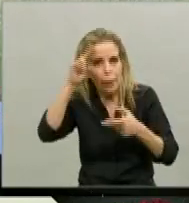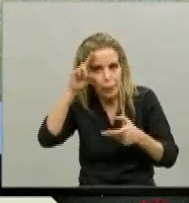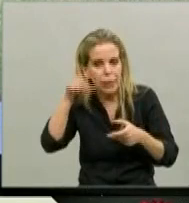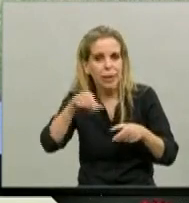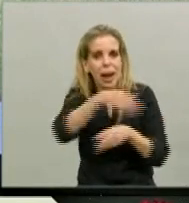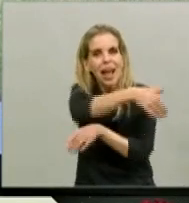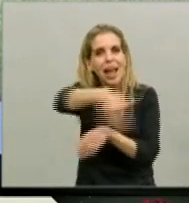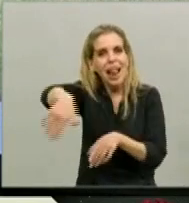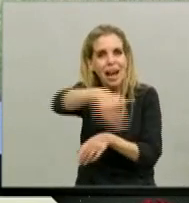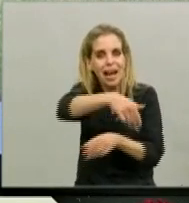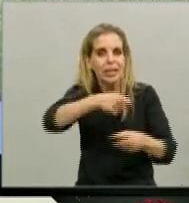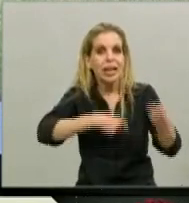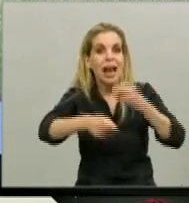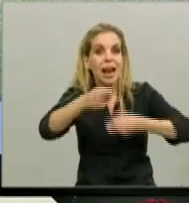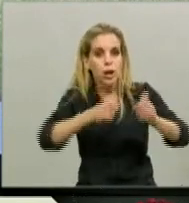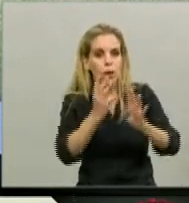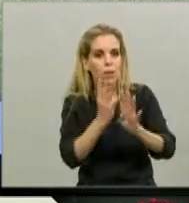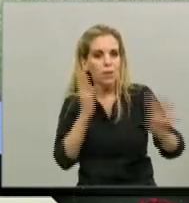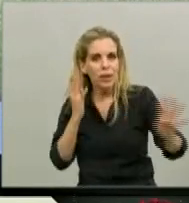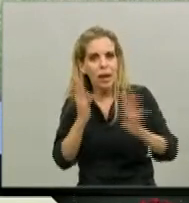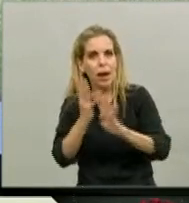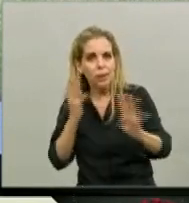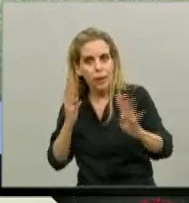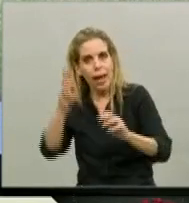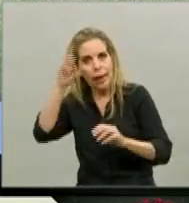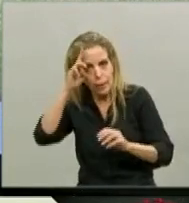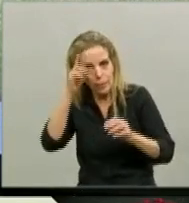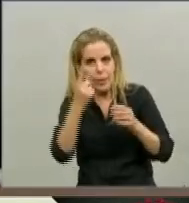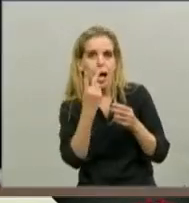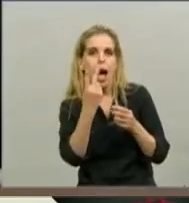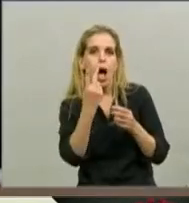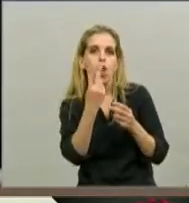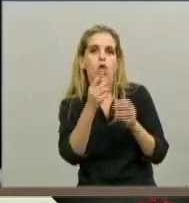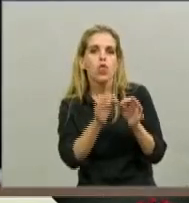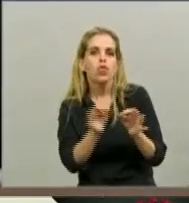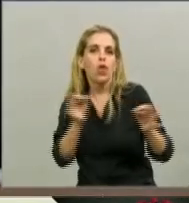destacable. Tenemos que intensificarlo y cuidarlo más que nunca.